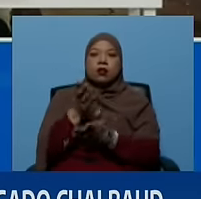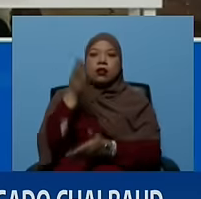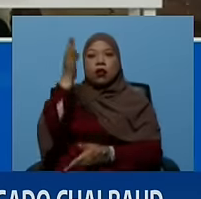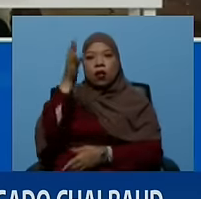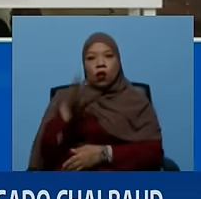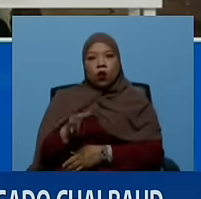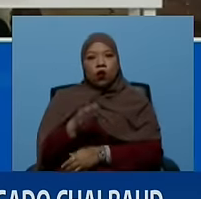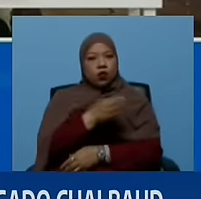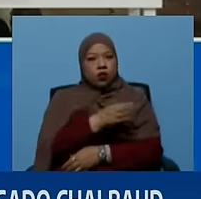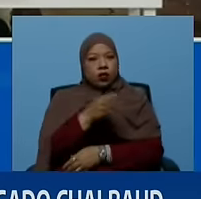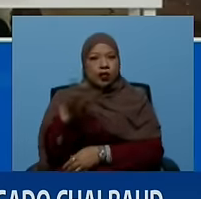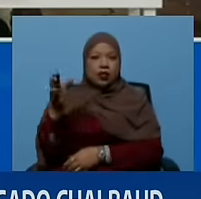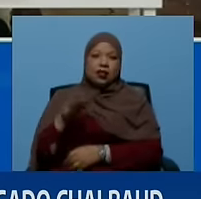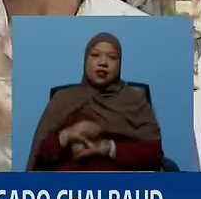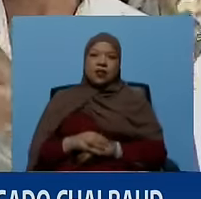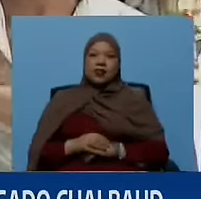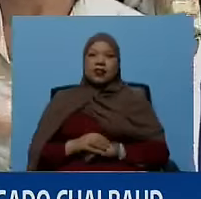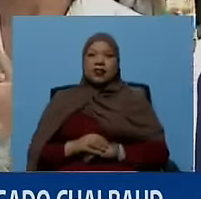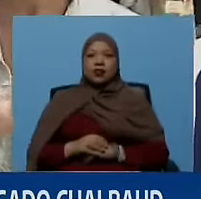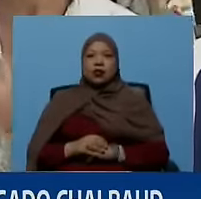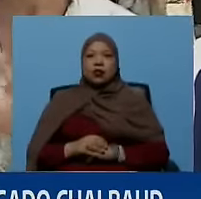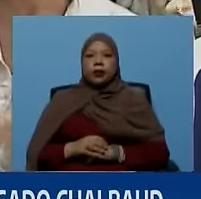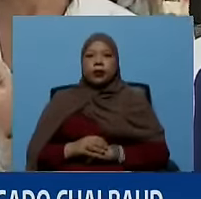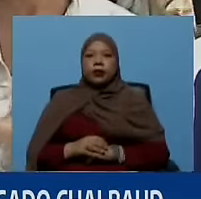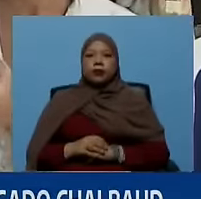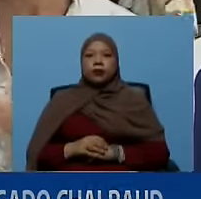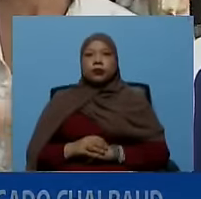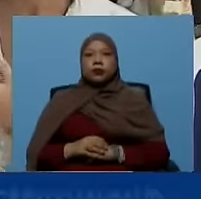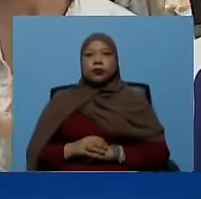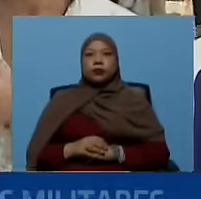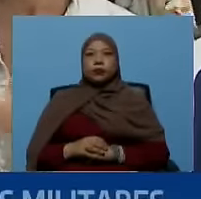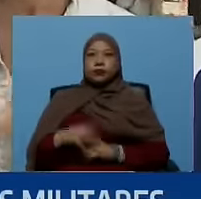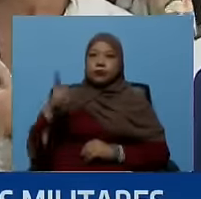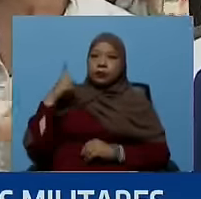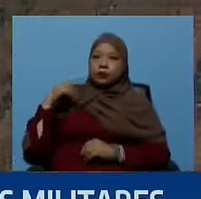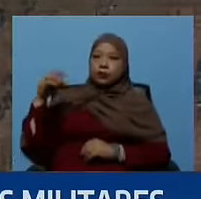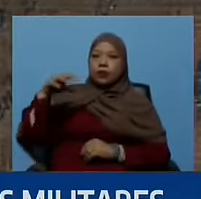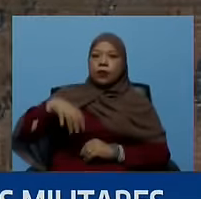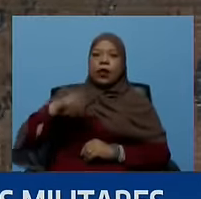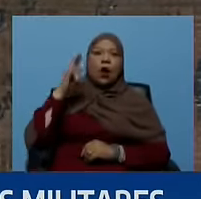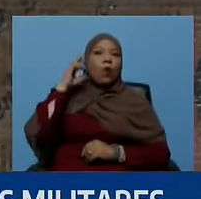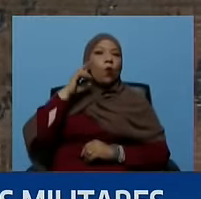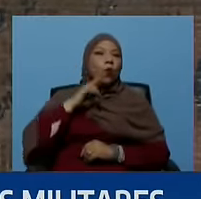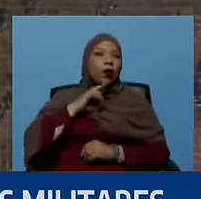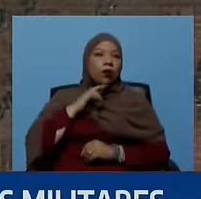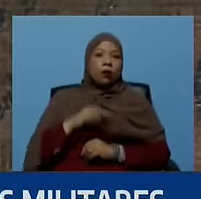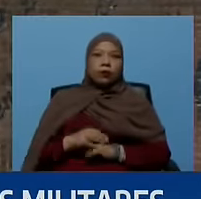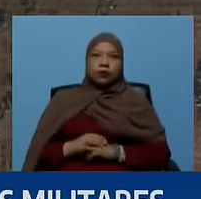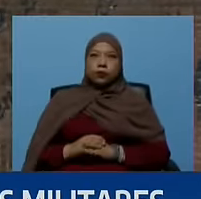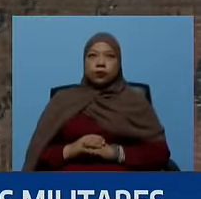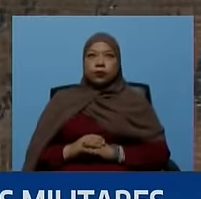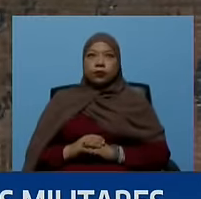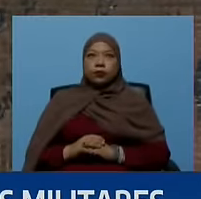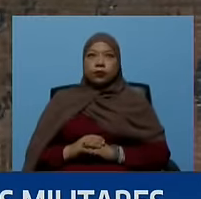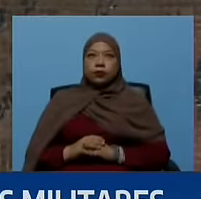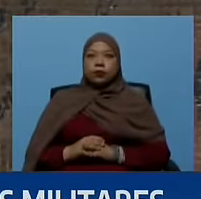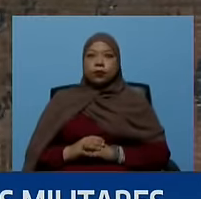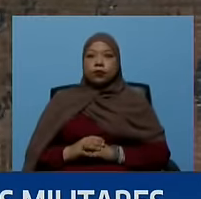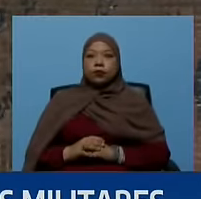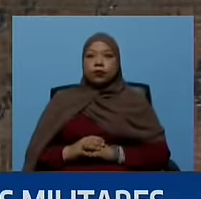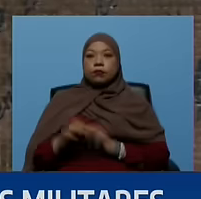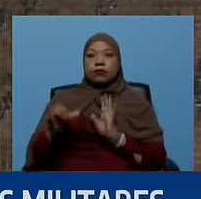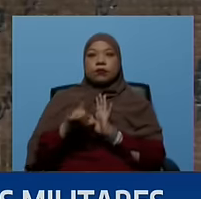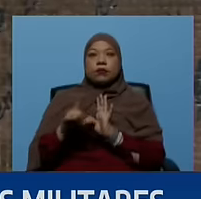los bendiga y nos vamos al Estado Bolívar desde mi